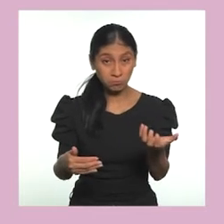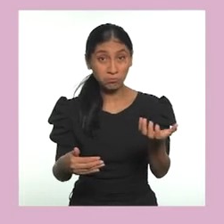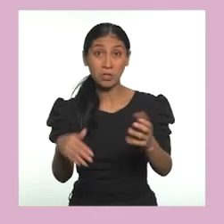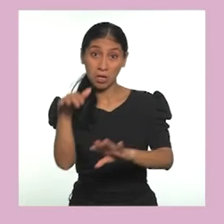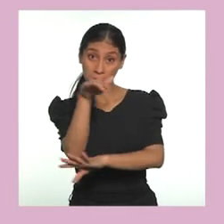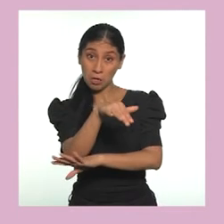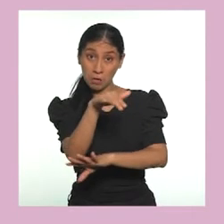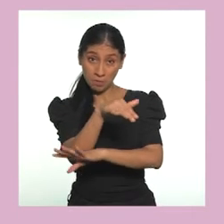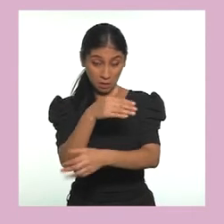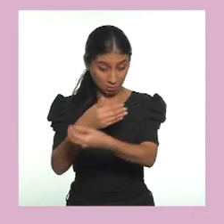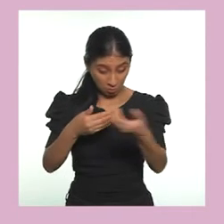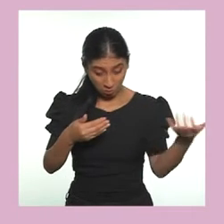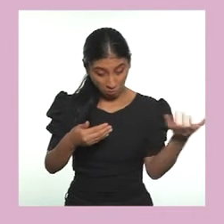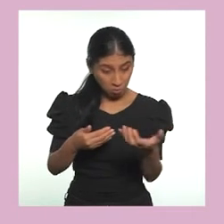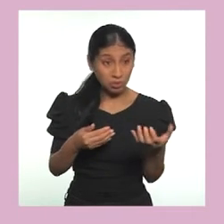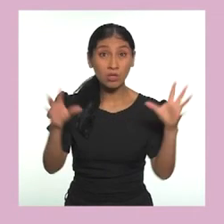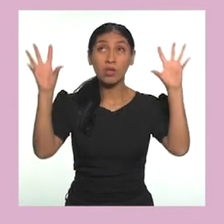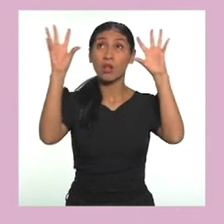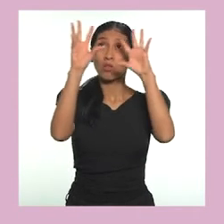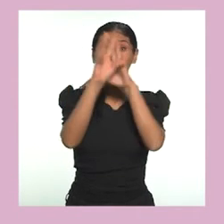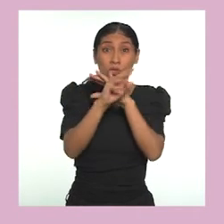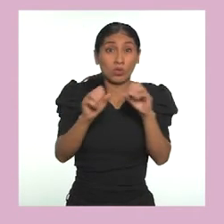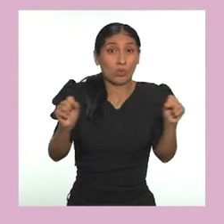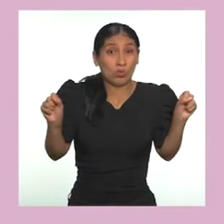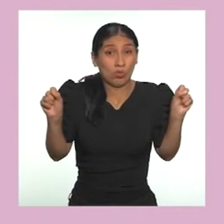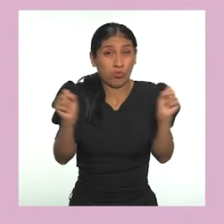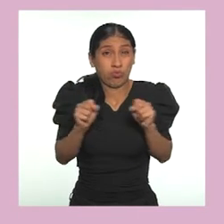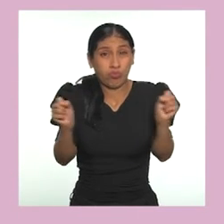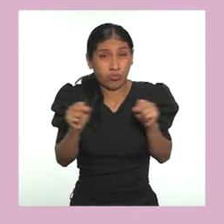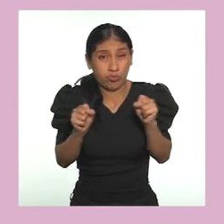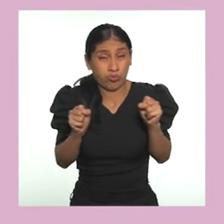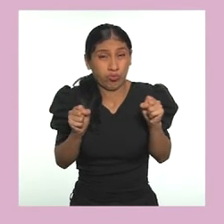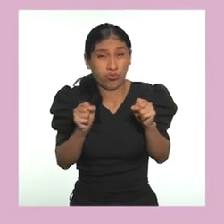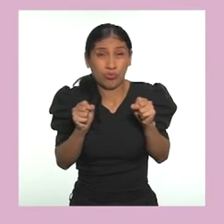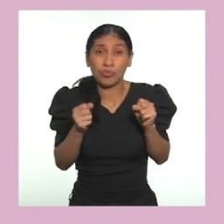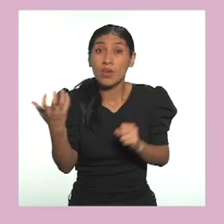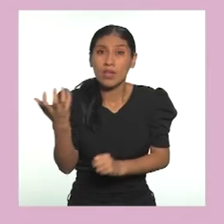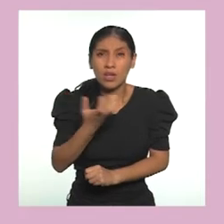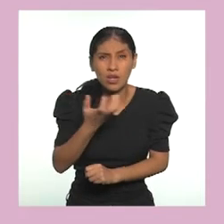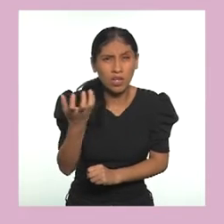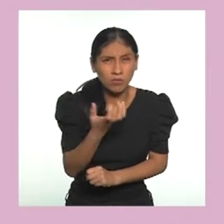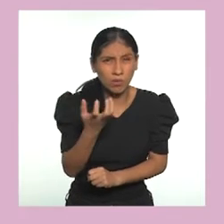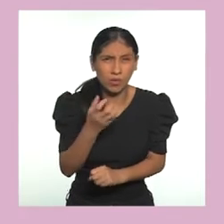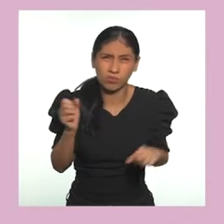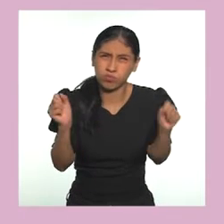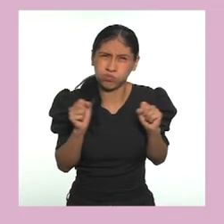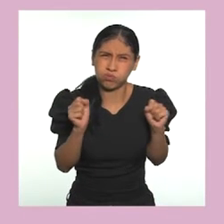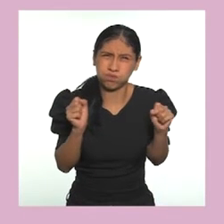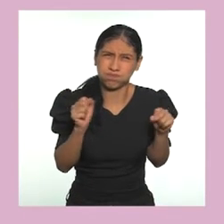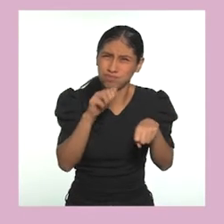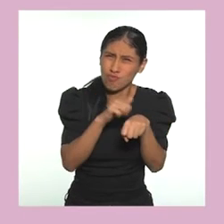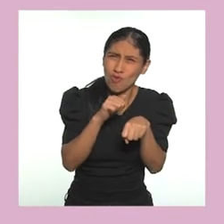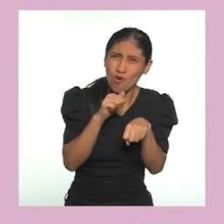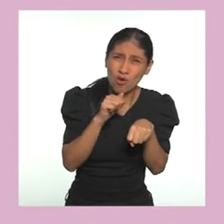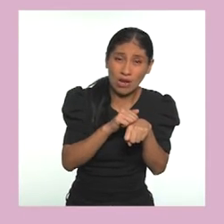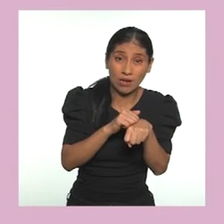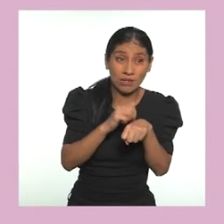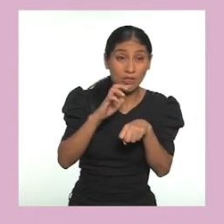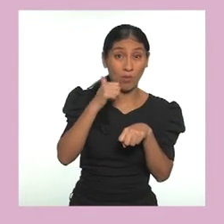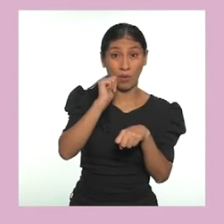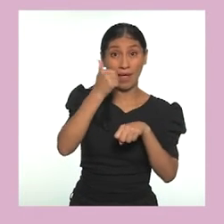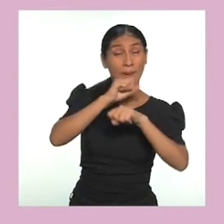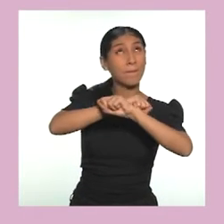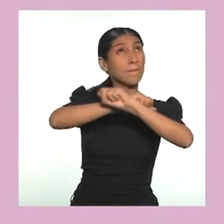tarde. En la noche entraba la helada y las papas se congelaban. Al día